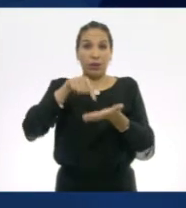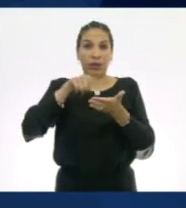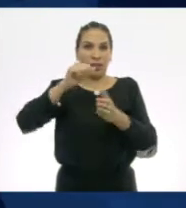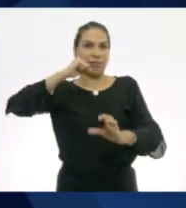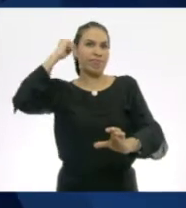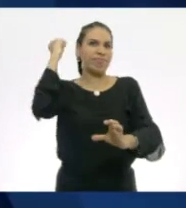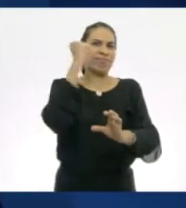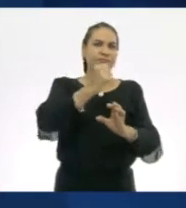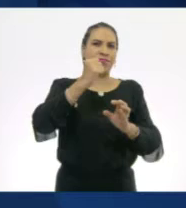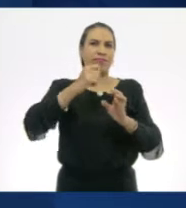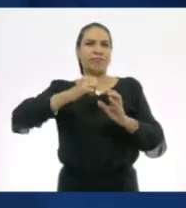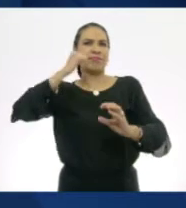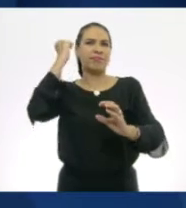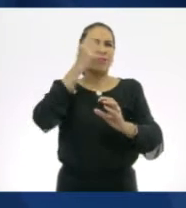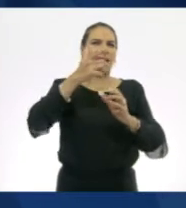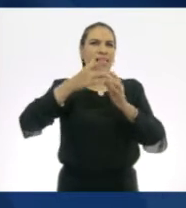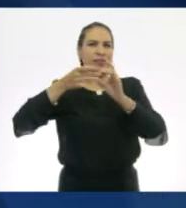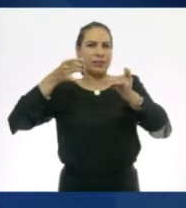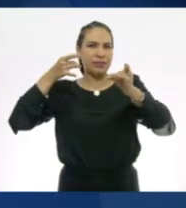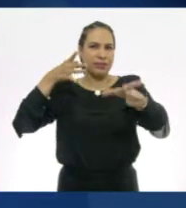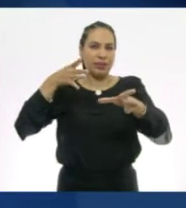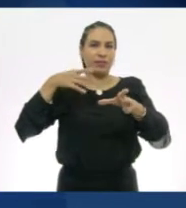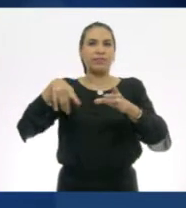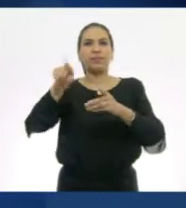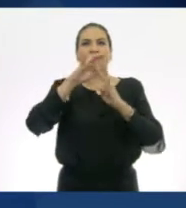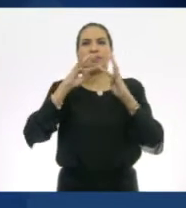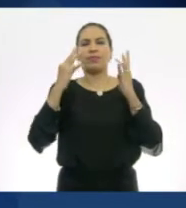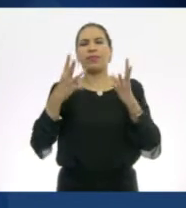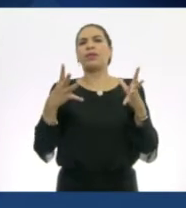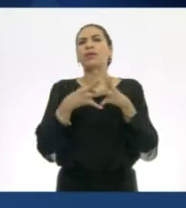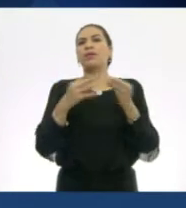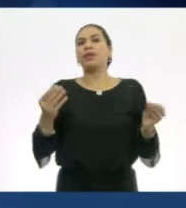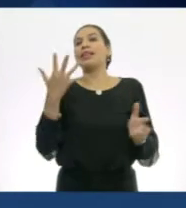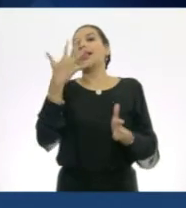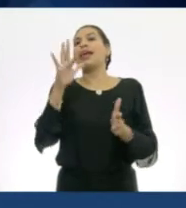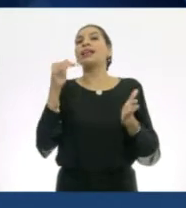le arrojaban lanzas y flechas. Se extinguieron